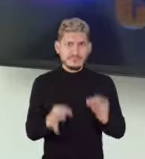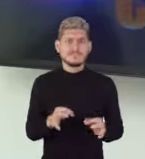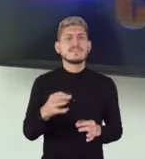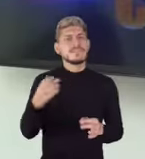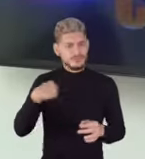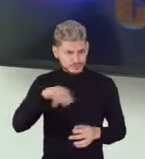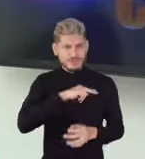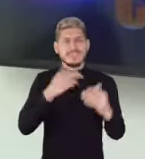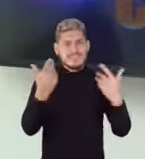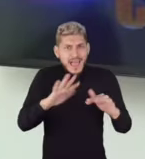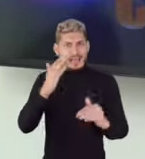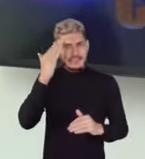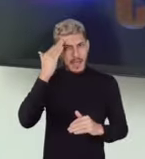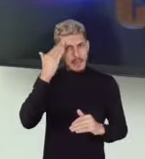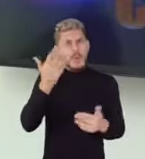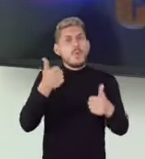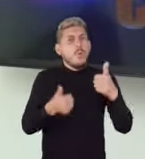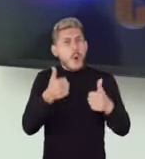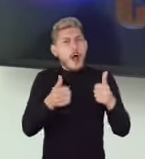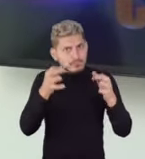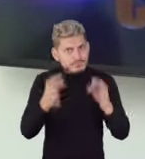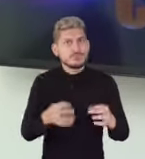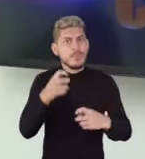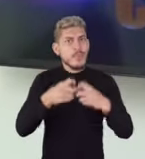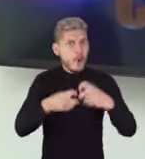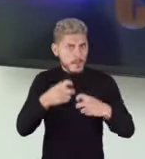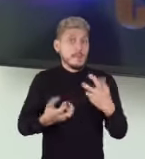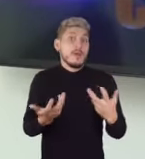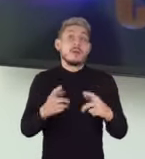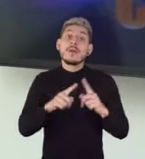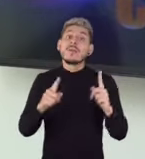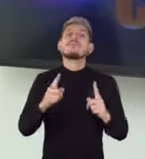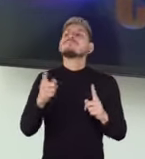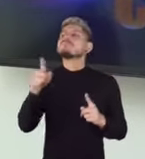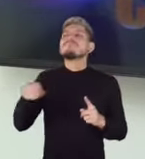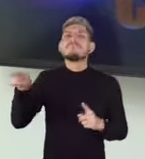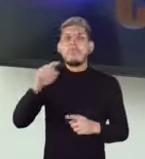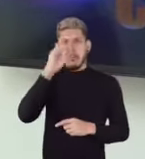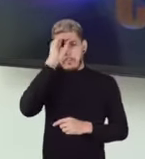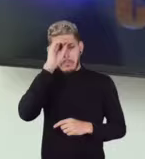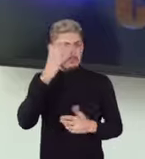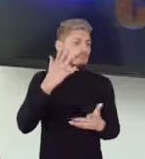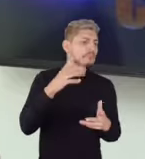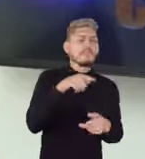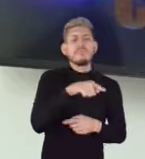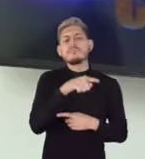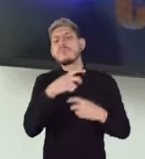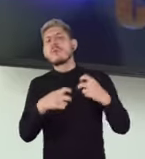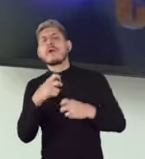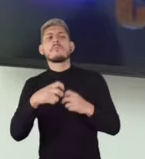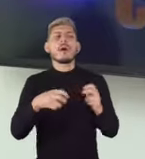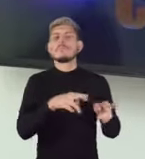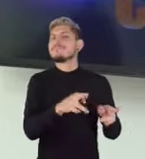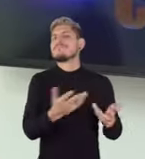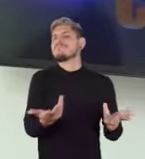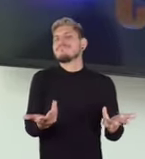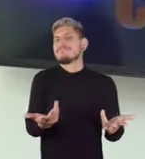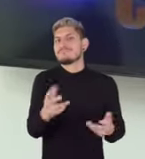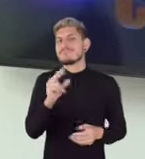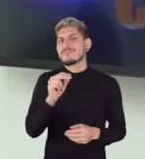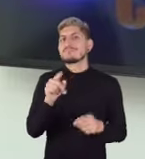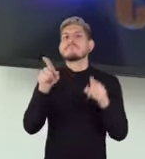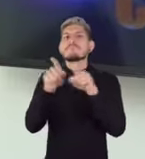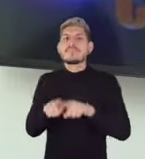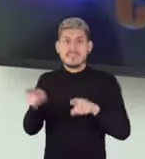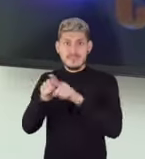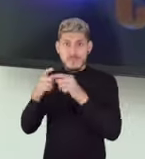es el problema, sabemos qué es lo que está sucediendo. Pedimos primero un equipo especializado para poder avanzar, porque si seguimos con el mismo